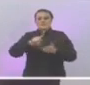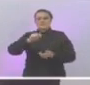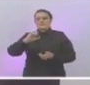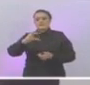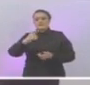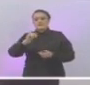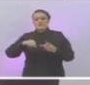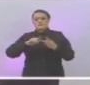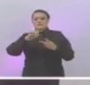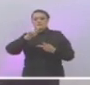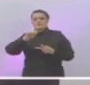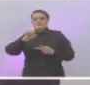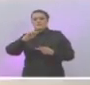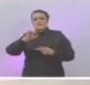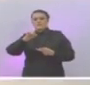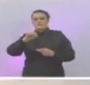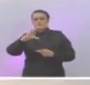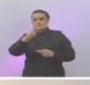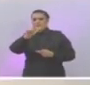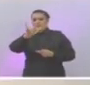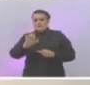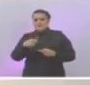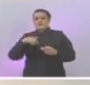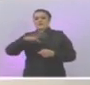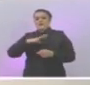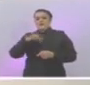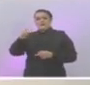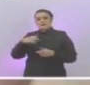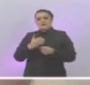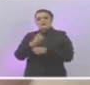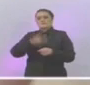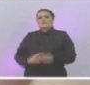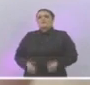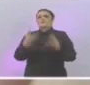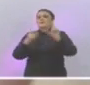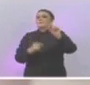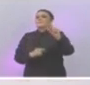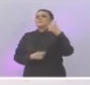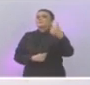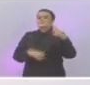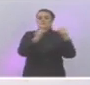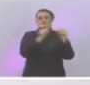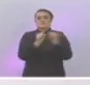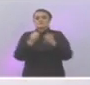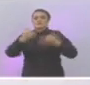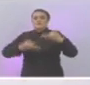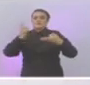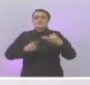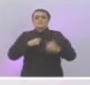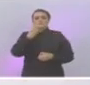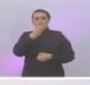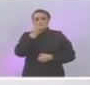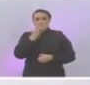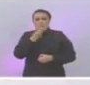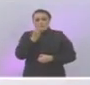Tancanguitz y Tamazunchale, lo que nos permitirá contar en el Estado con 26 salas para juicios orales.